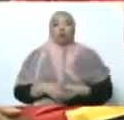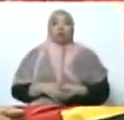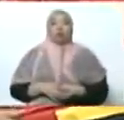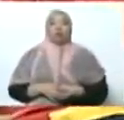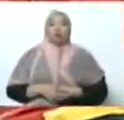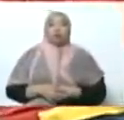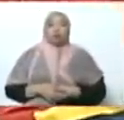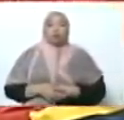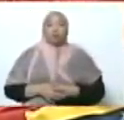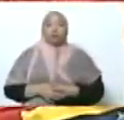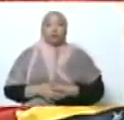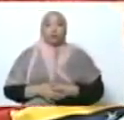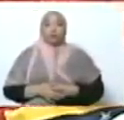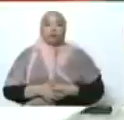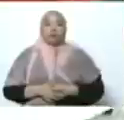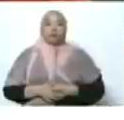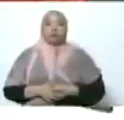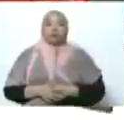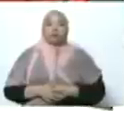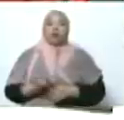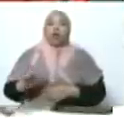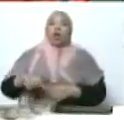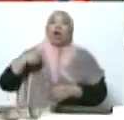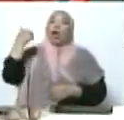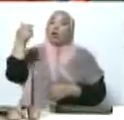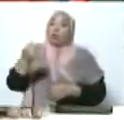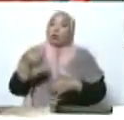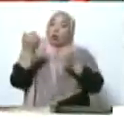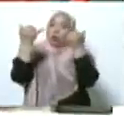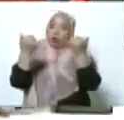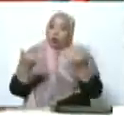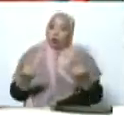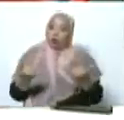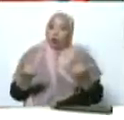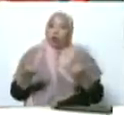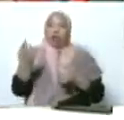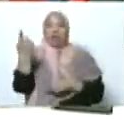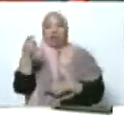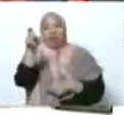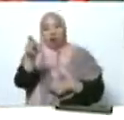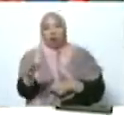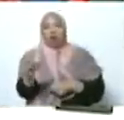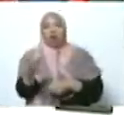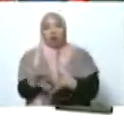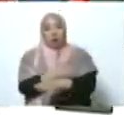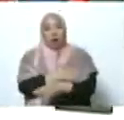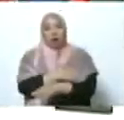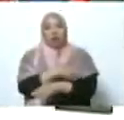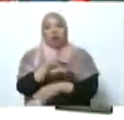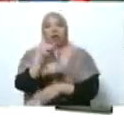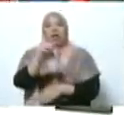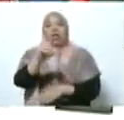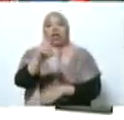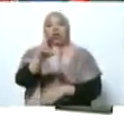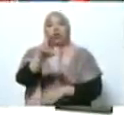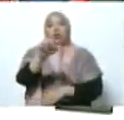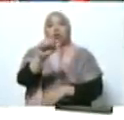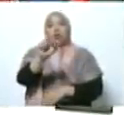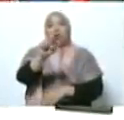Eduardo Piñate. Luego vamos, habíamos hecho algunas propuestas, pero al final